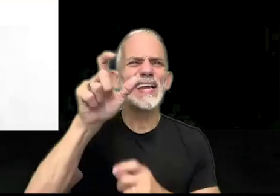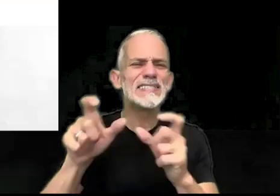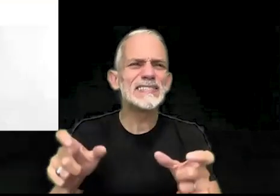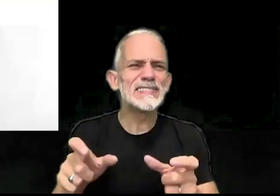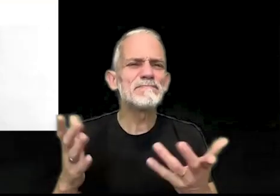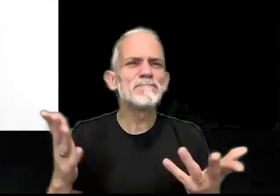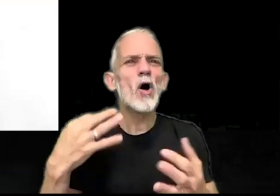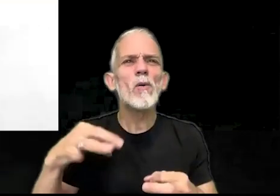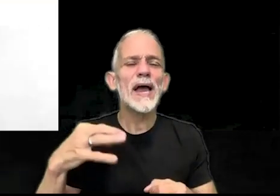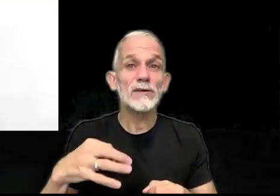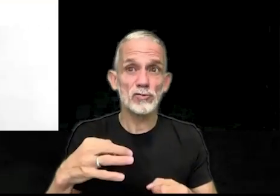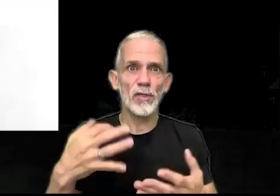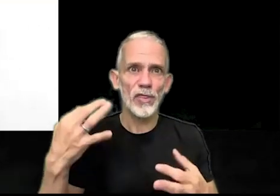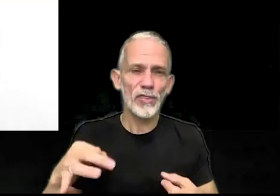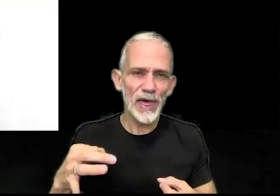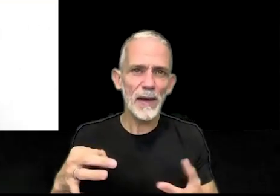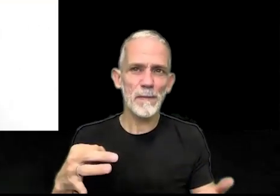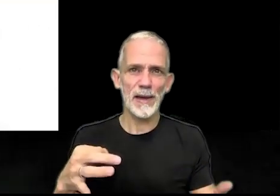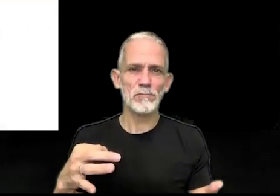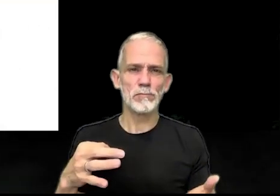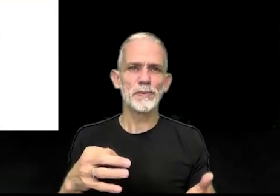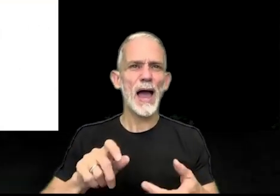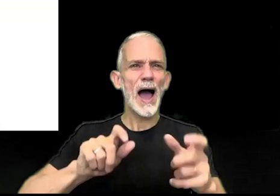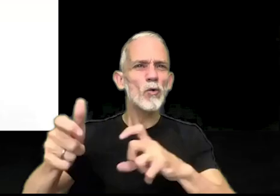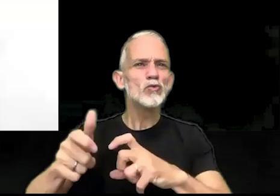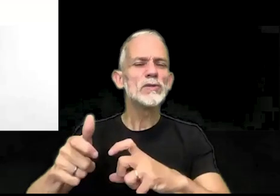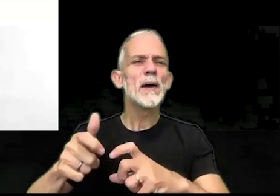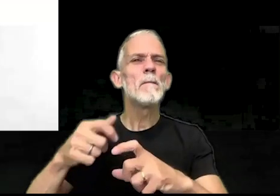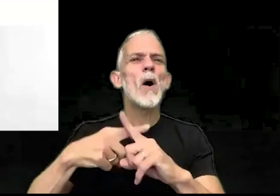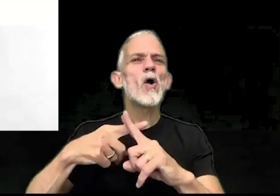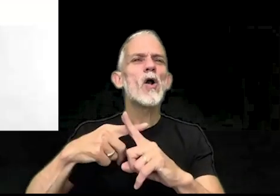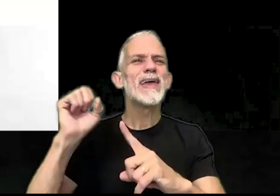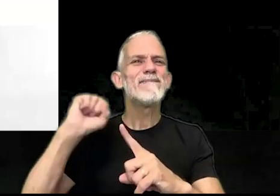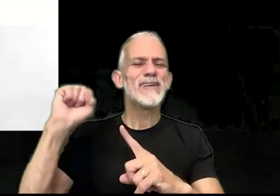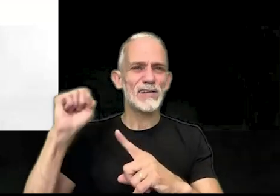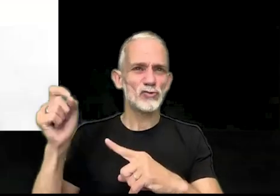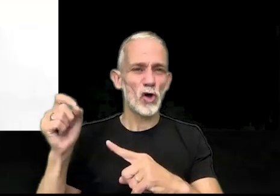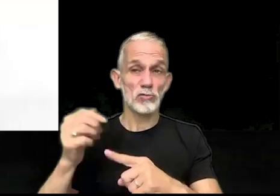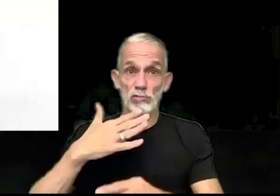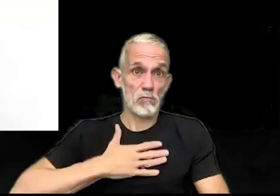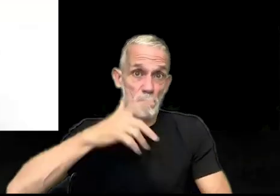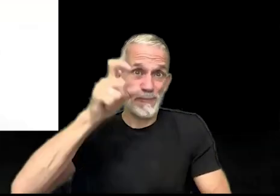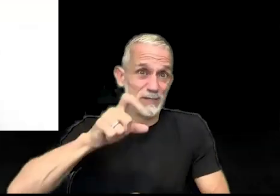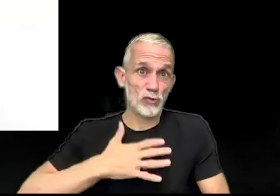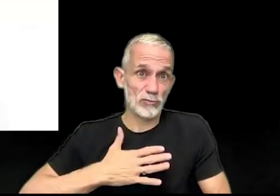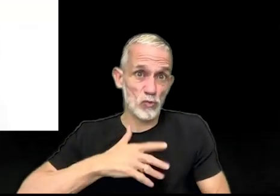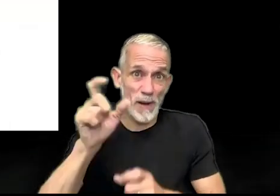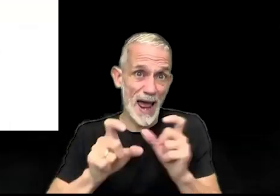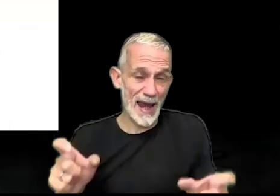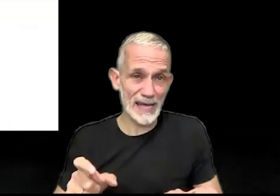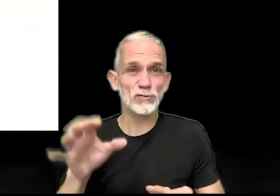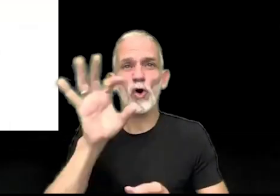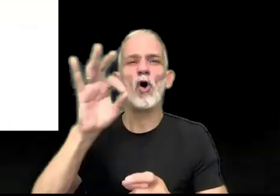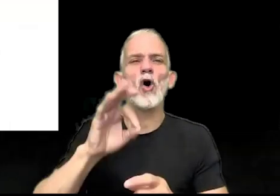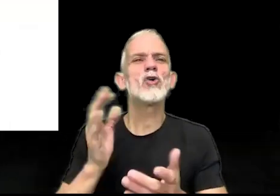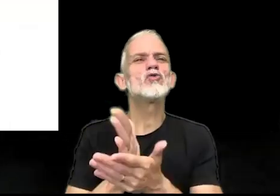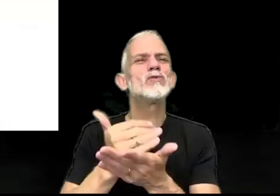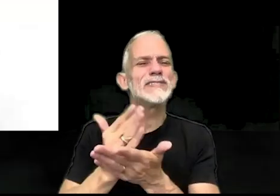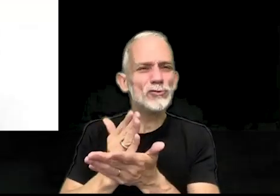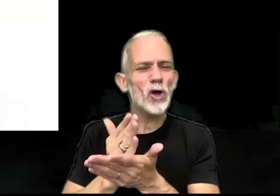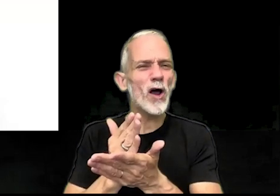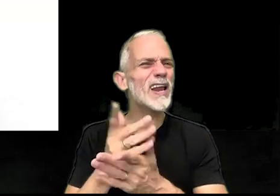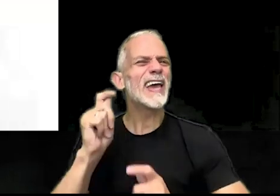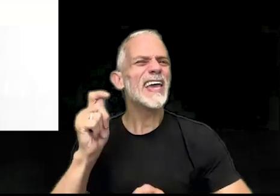¿Quiénes están obligados a hacer ajuste por inflación, siendo personas humanas o